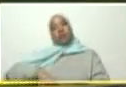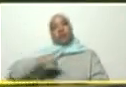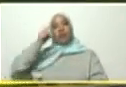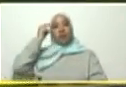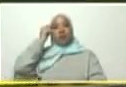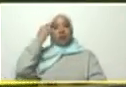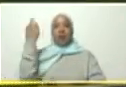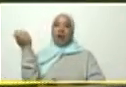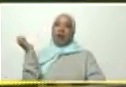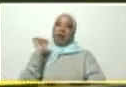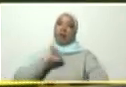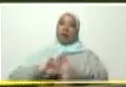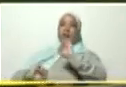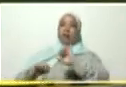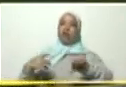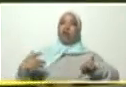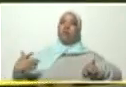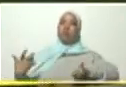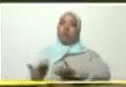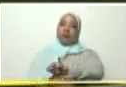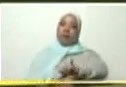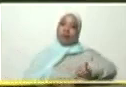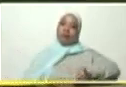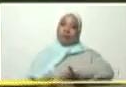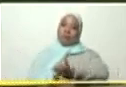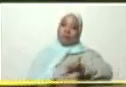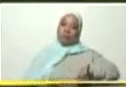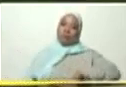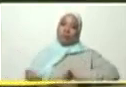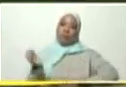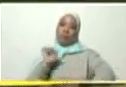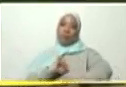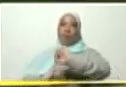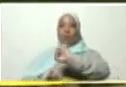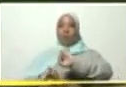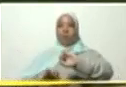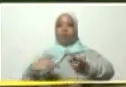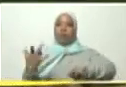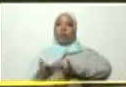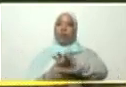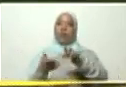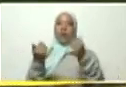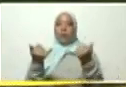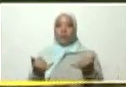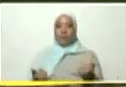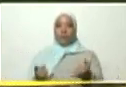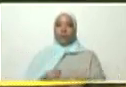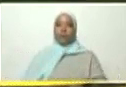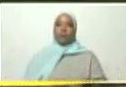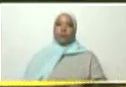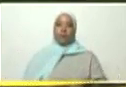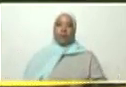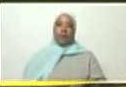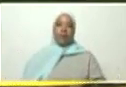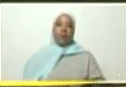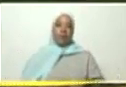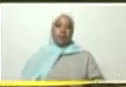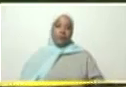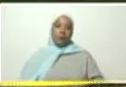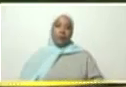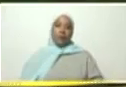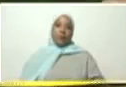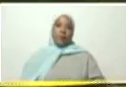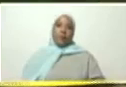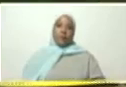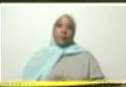enfrentando todas las coyunturas enfrentando las coyunturas que nos toquen y construyendo